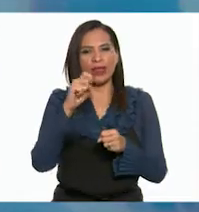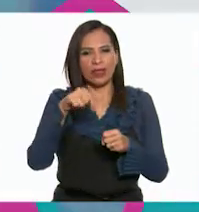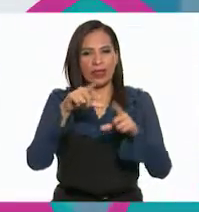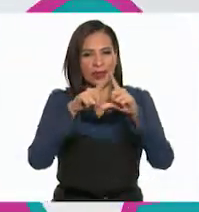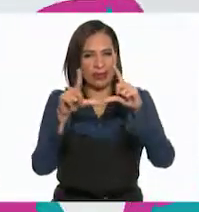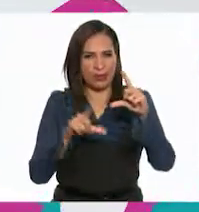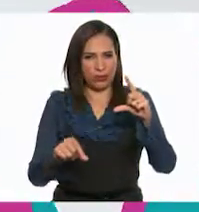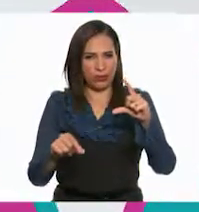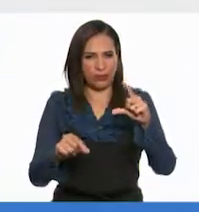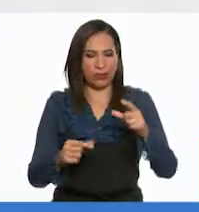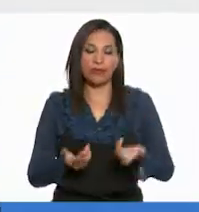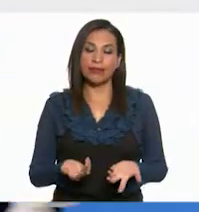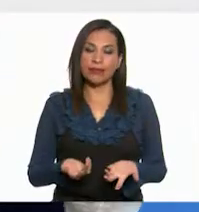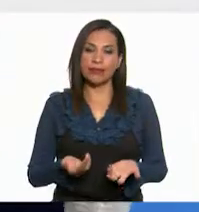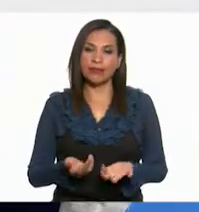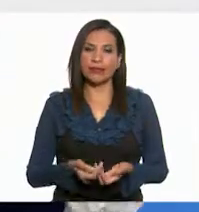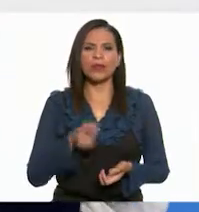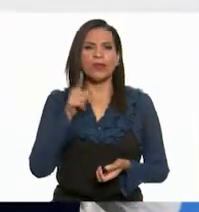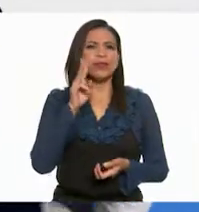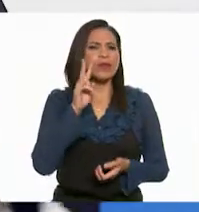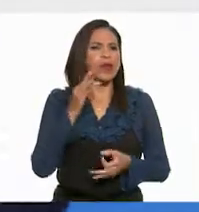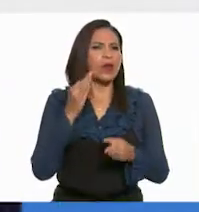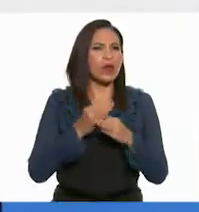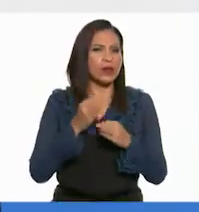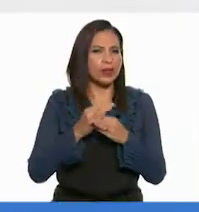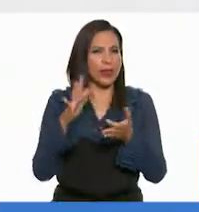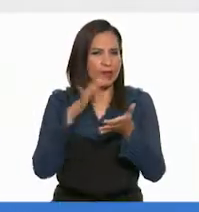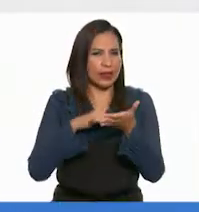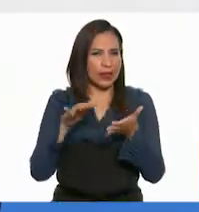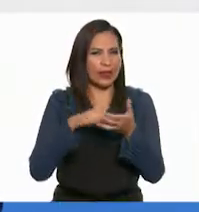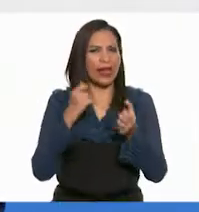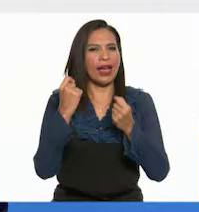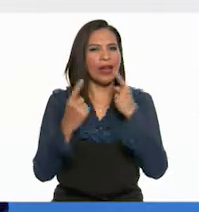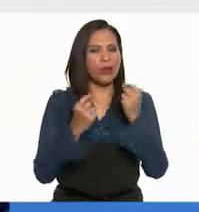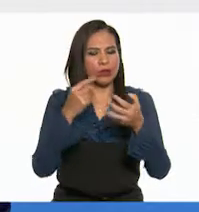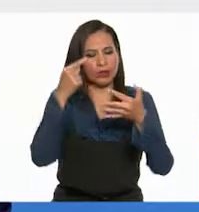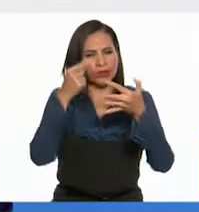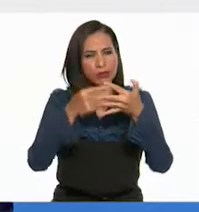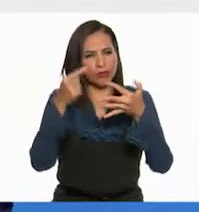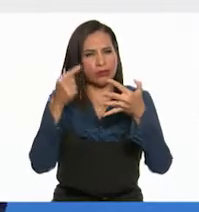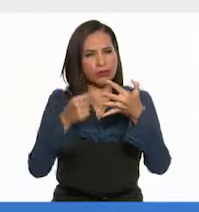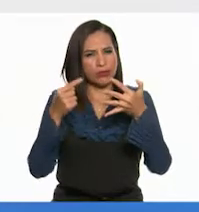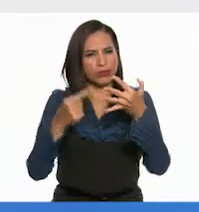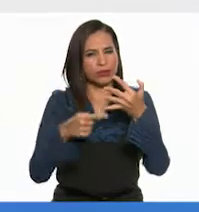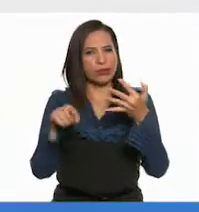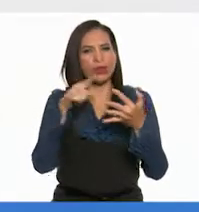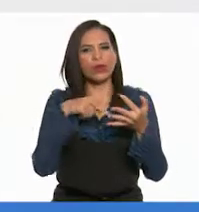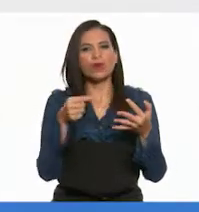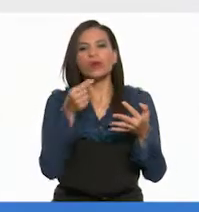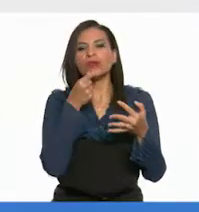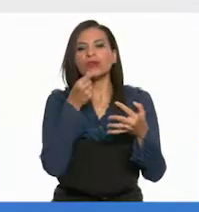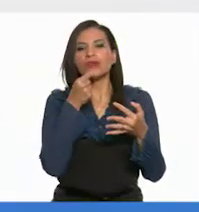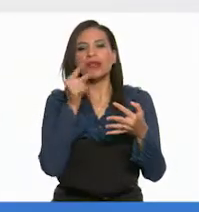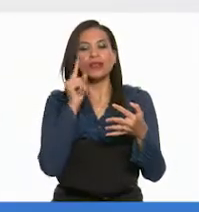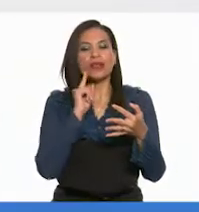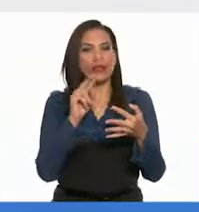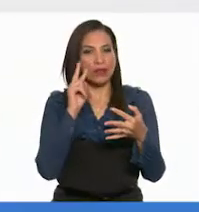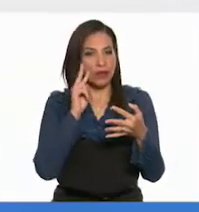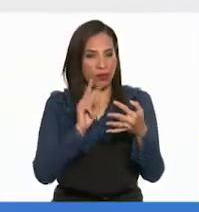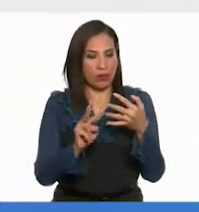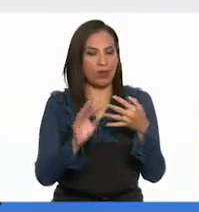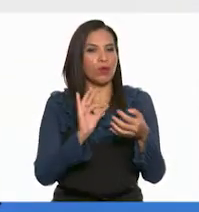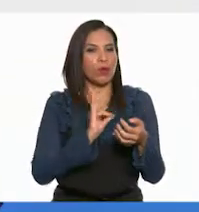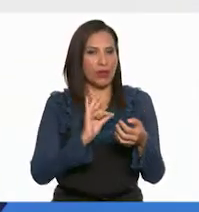nación. ¿Y qué les parece si leemos algunos puntos para que los niños y las niñas que nos están